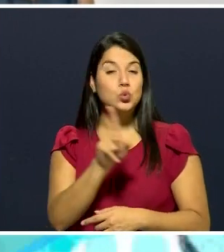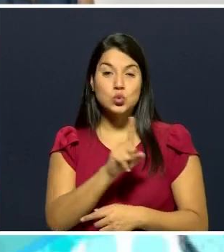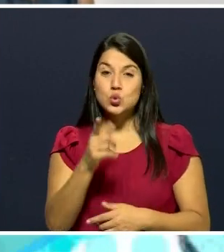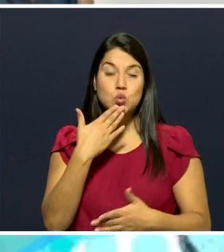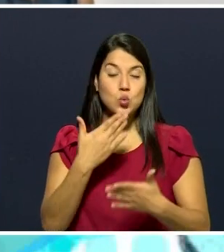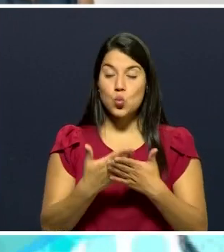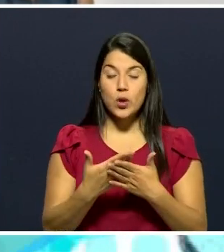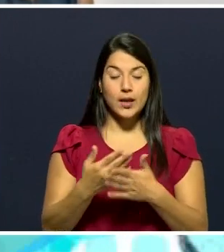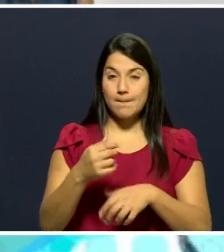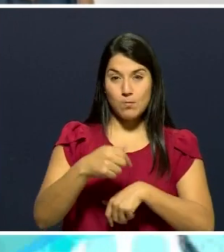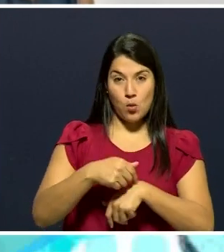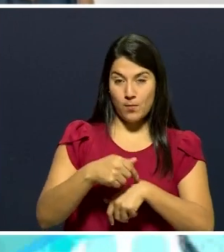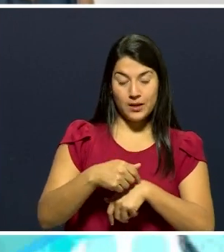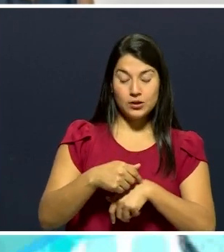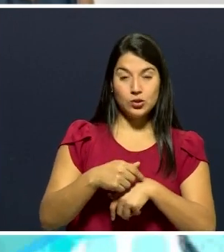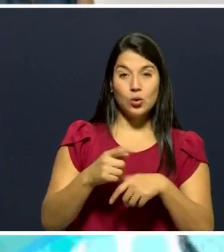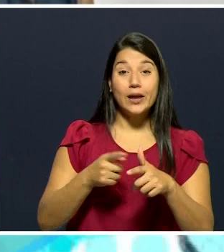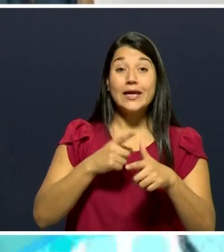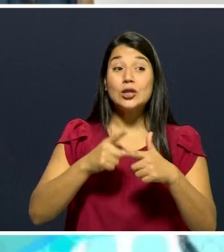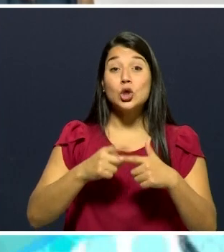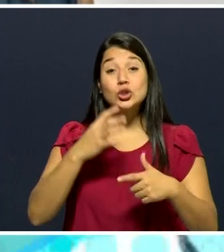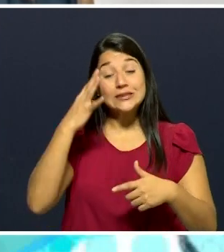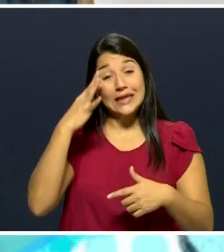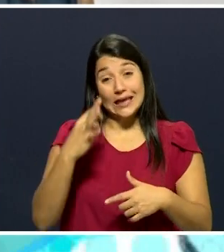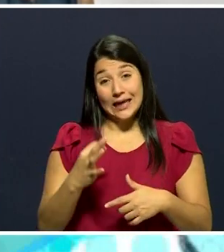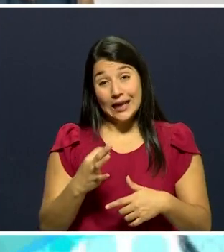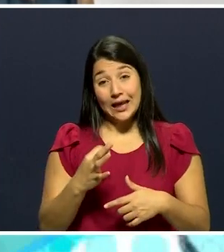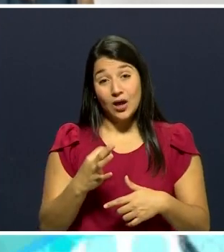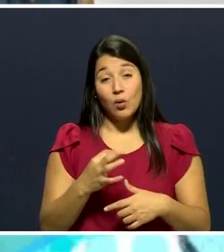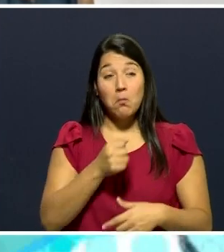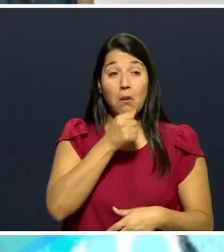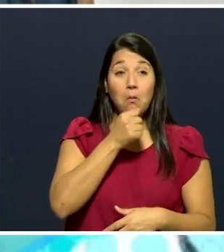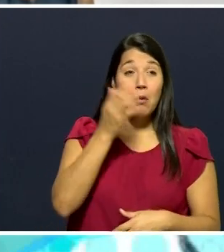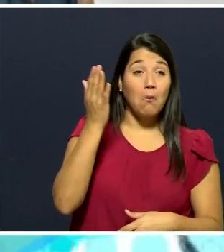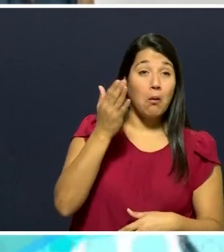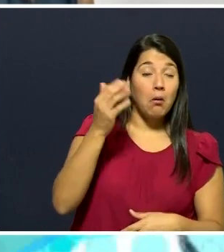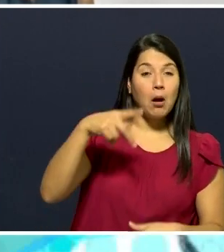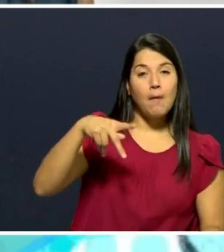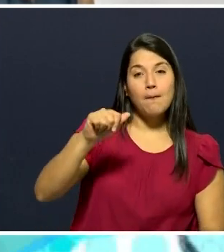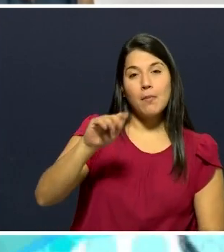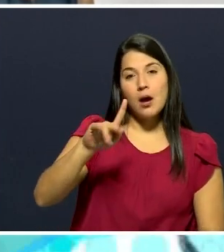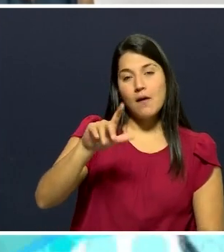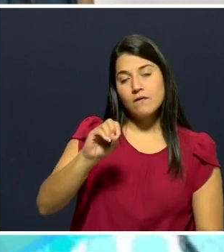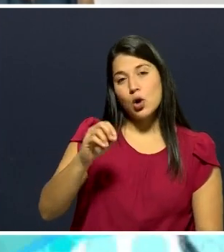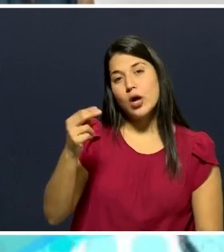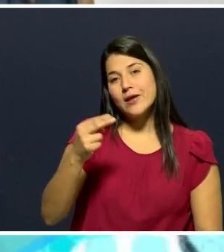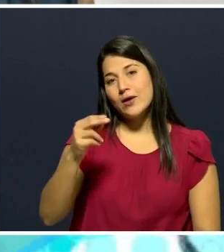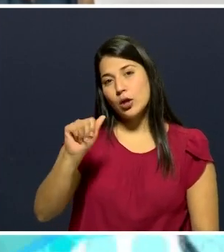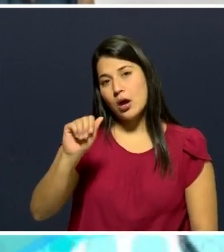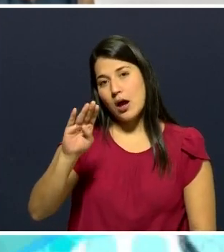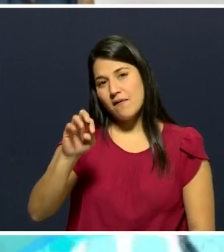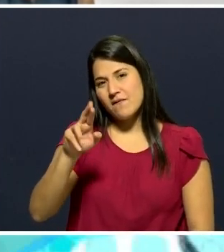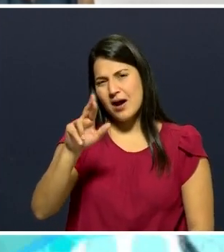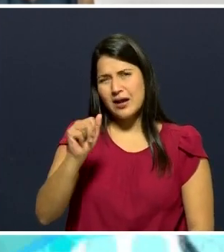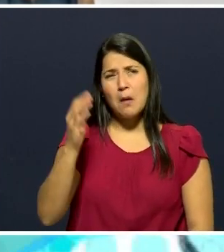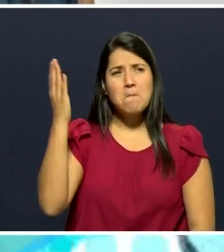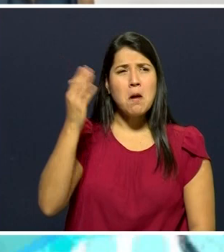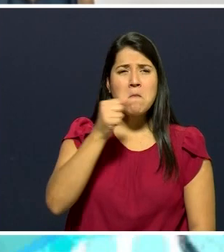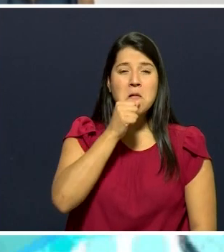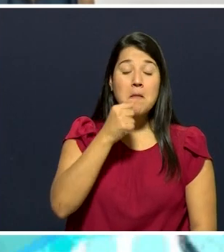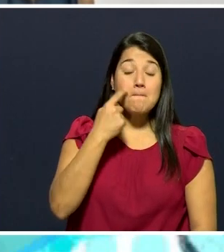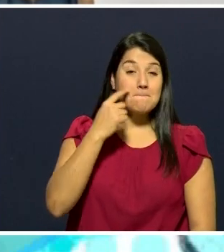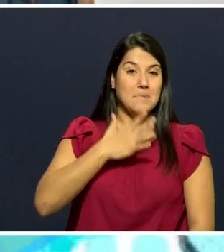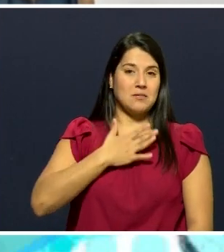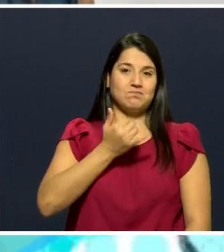a calificar como un enorme error de por sí el discurso de Pablo Heriberto Abarca hoy, cuando se plantea su candidatura, de